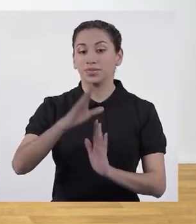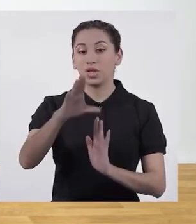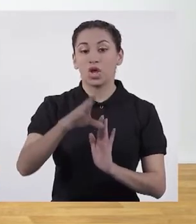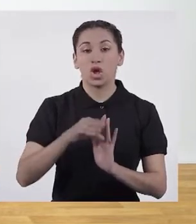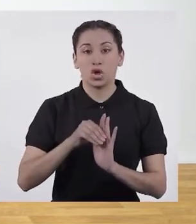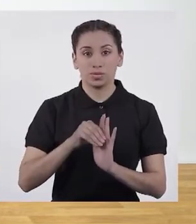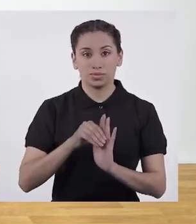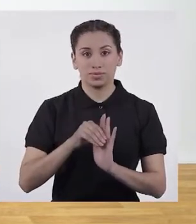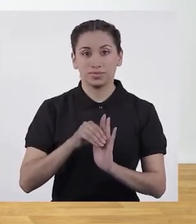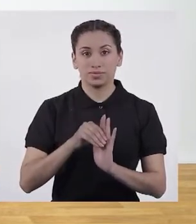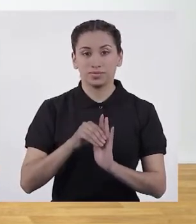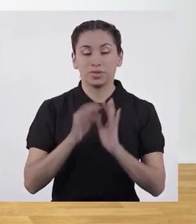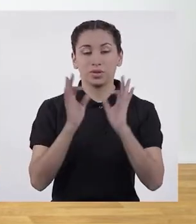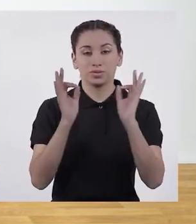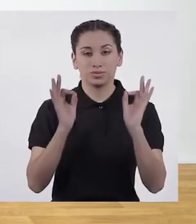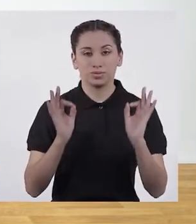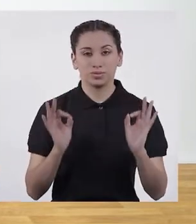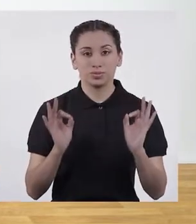Eso es.